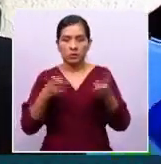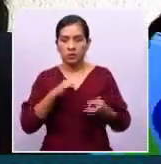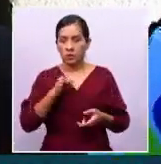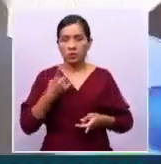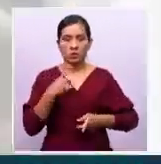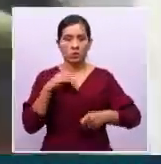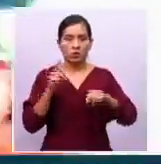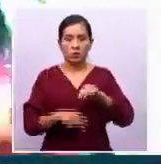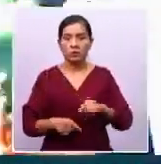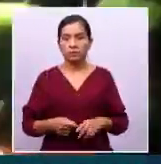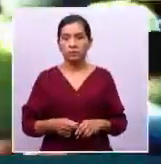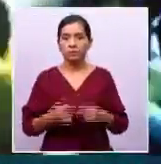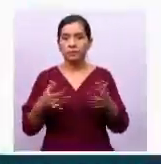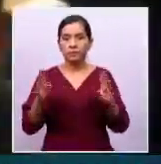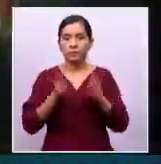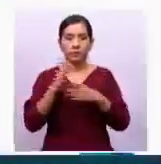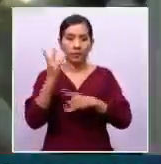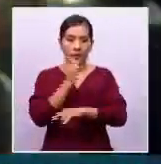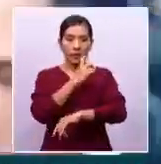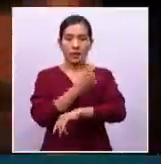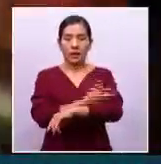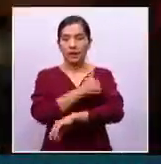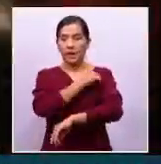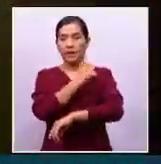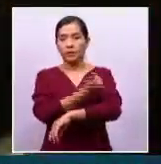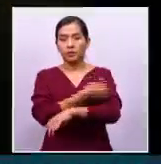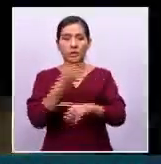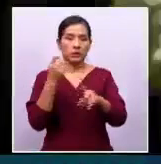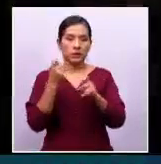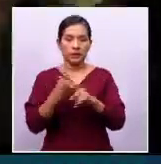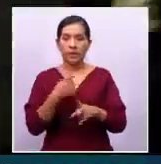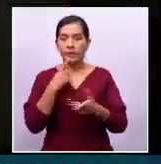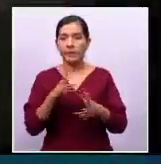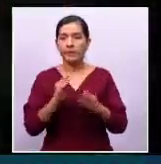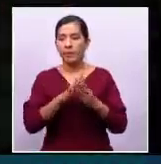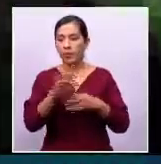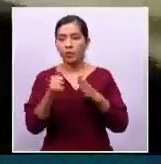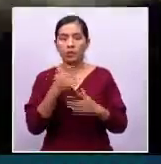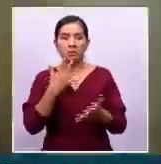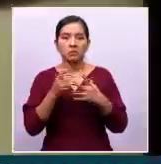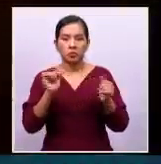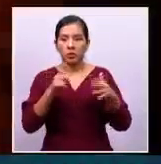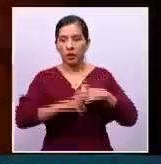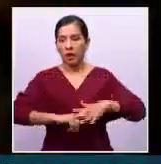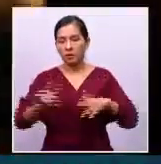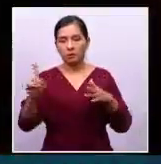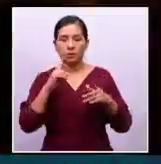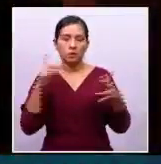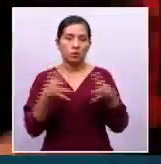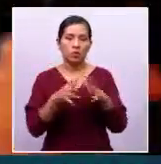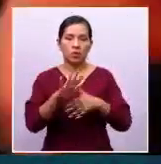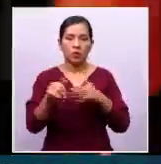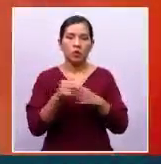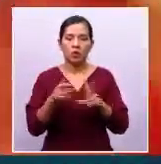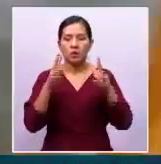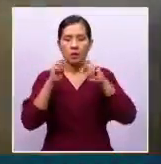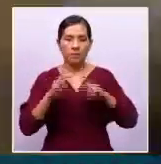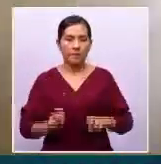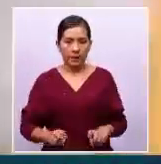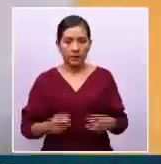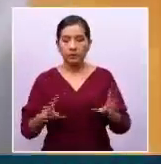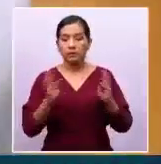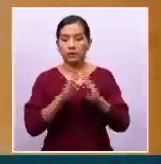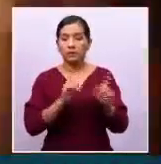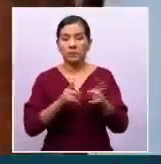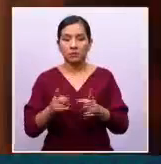determinar eso. La exautoridad no pudo desvirtuar riesgos procesales de obstaculización y fuga en las investigaciones. Se aguarda